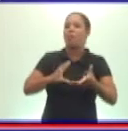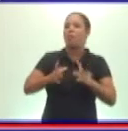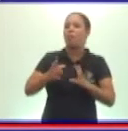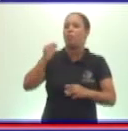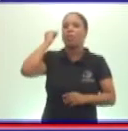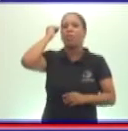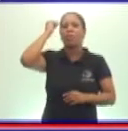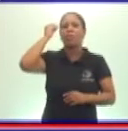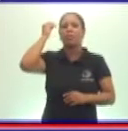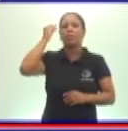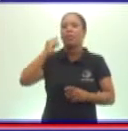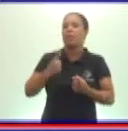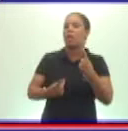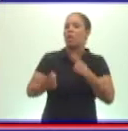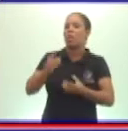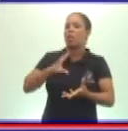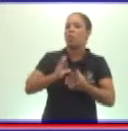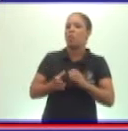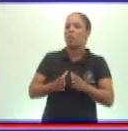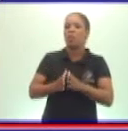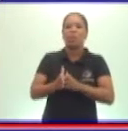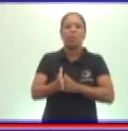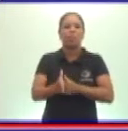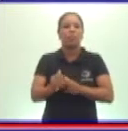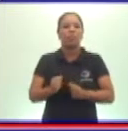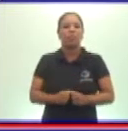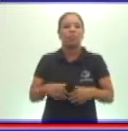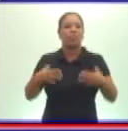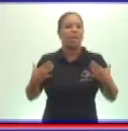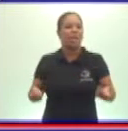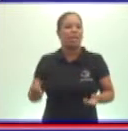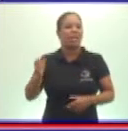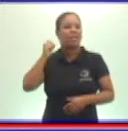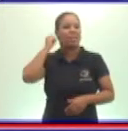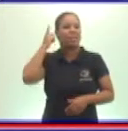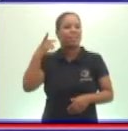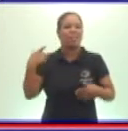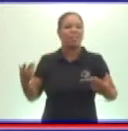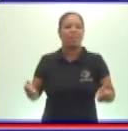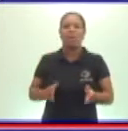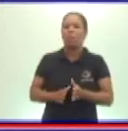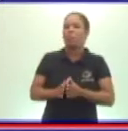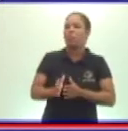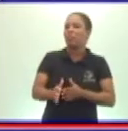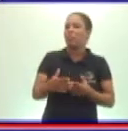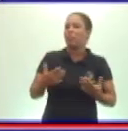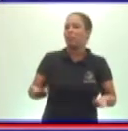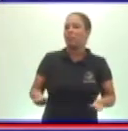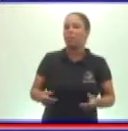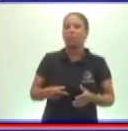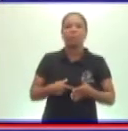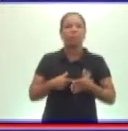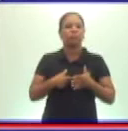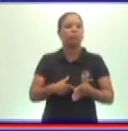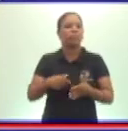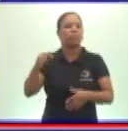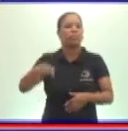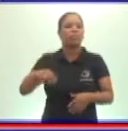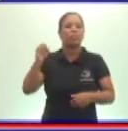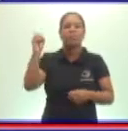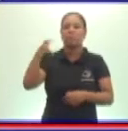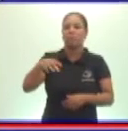Por eso la actividad remite a qué ideas y comportamientos te sugieren este mensaje. Aprobar no es